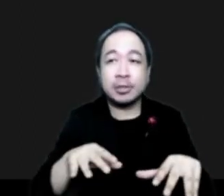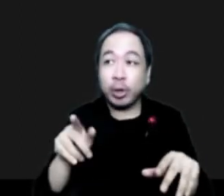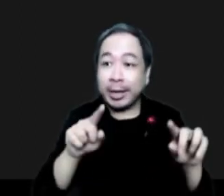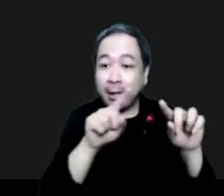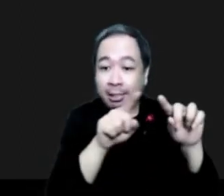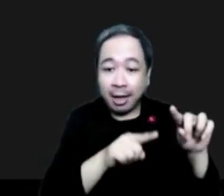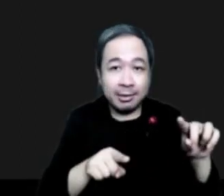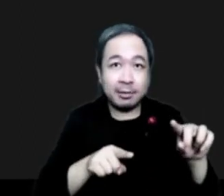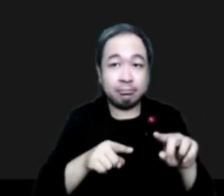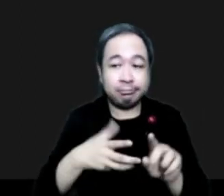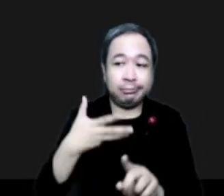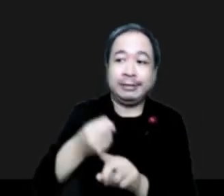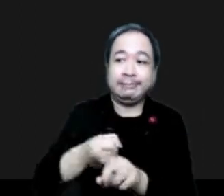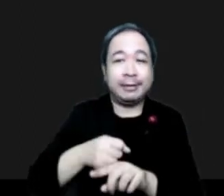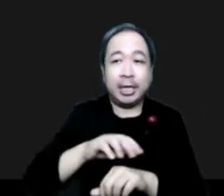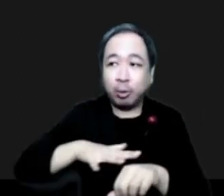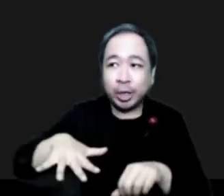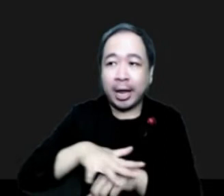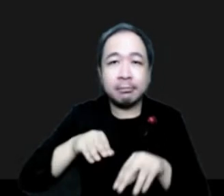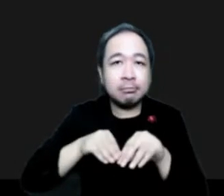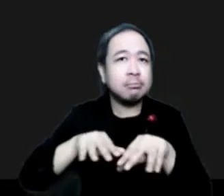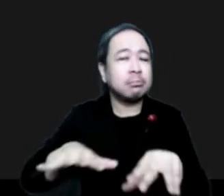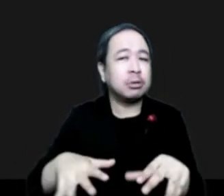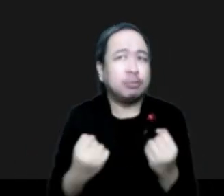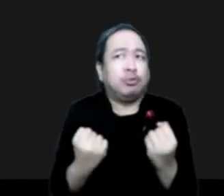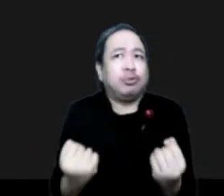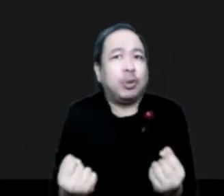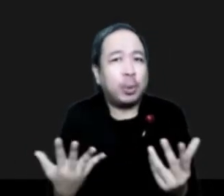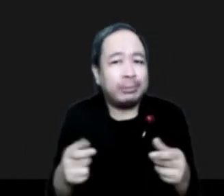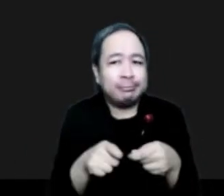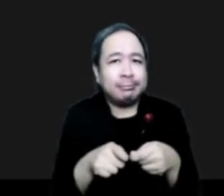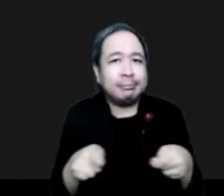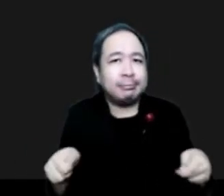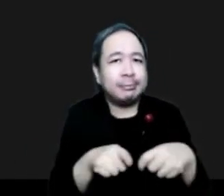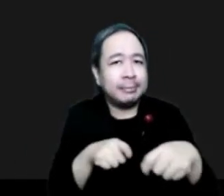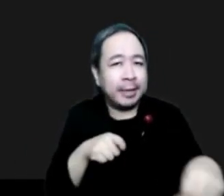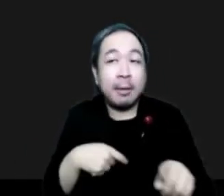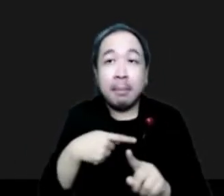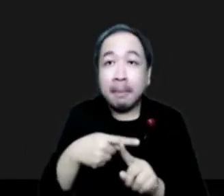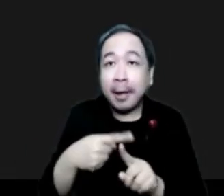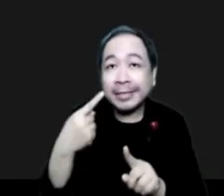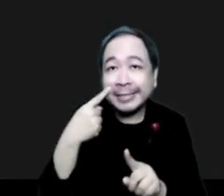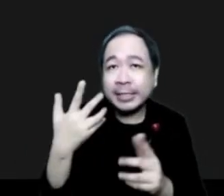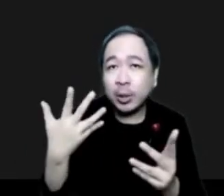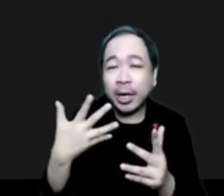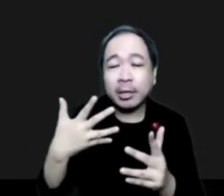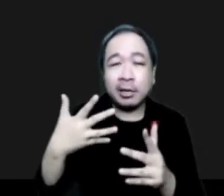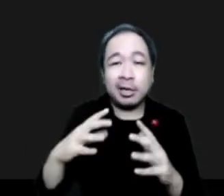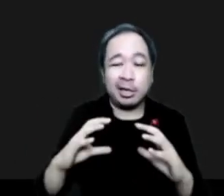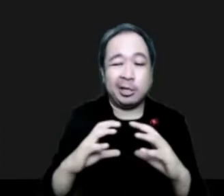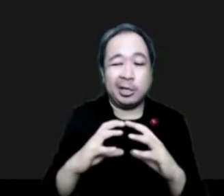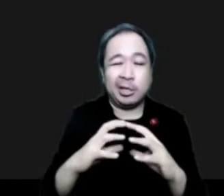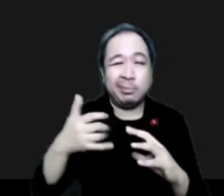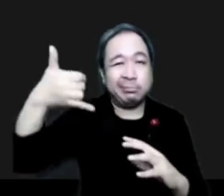sistema de imágenes satelitales, lo que nos permite puntualizar y darle seguimiento a